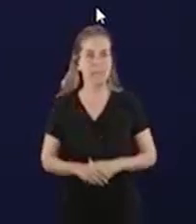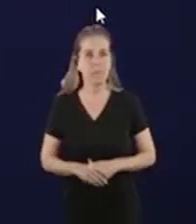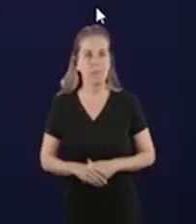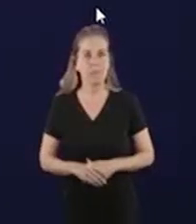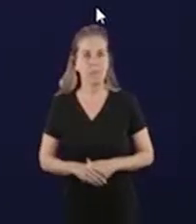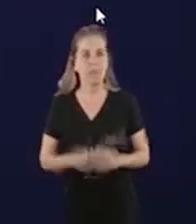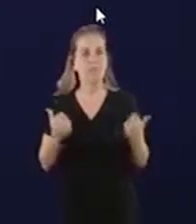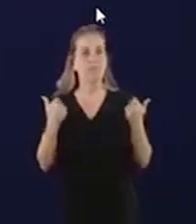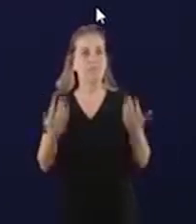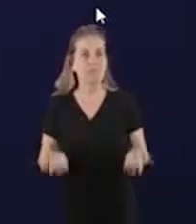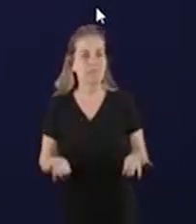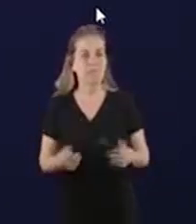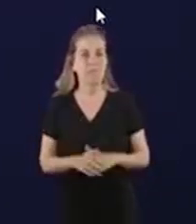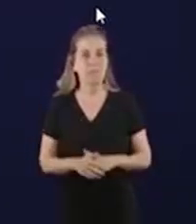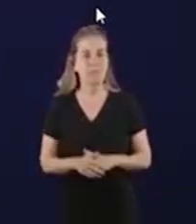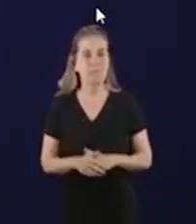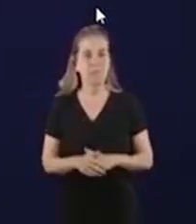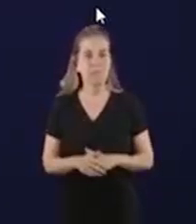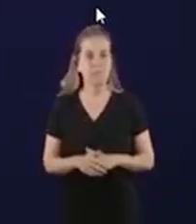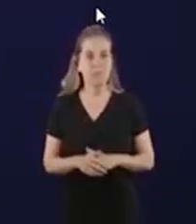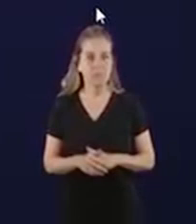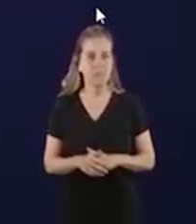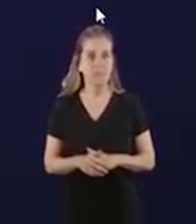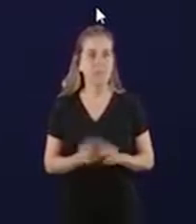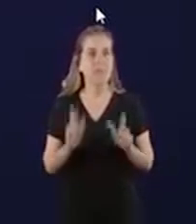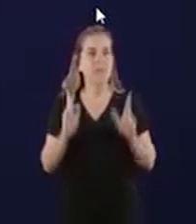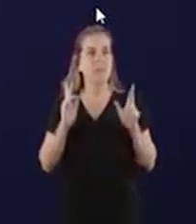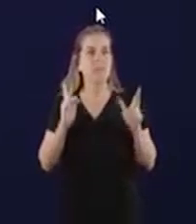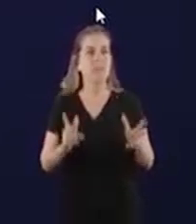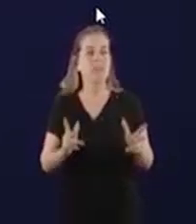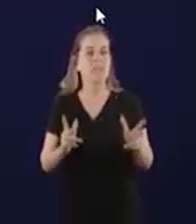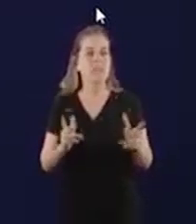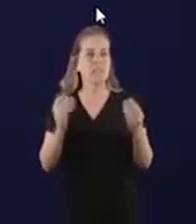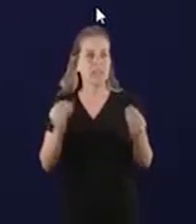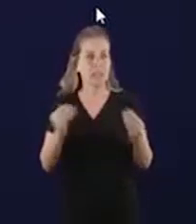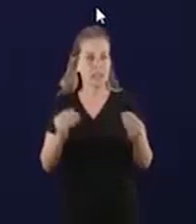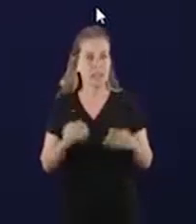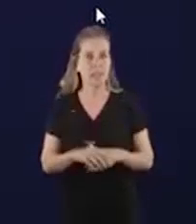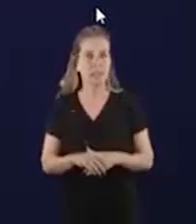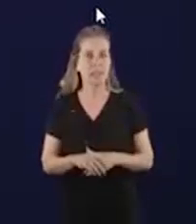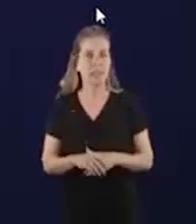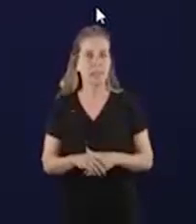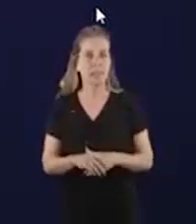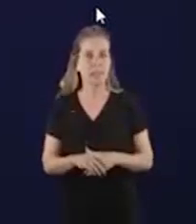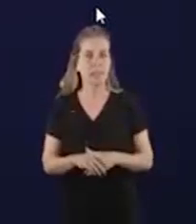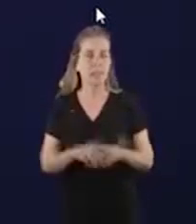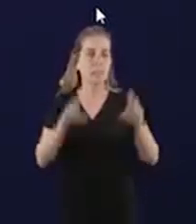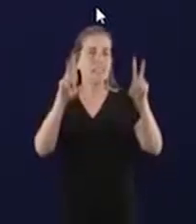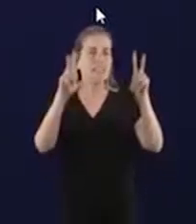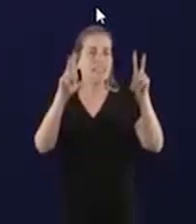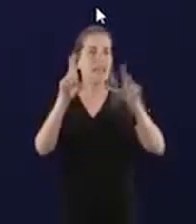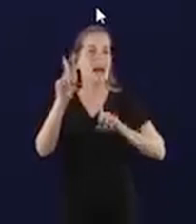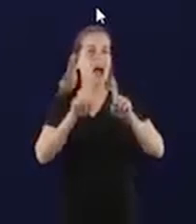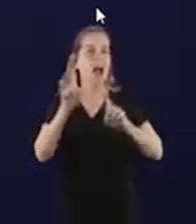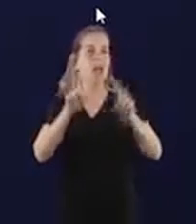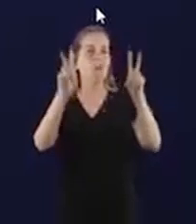aprovecho para recordar que es lo que efectivamente o los temas o alguno de los temas